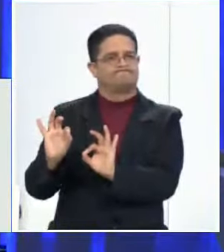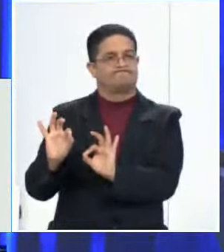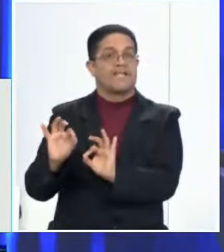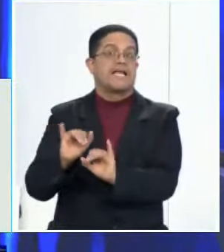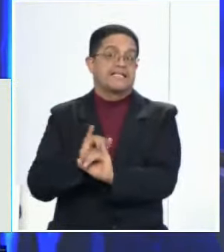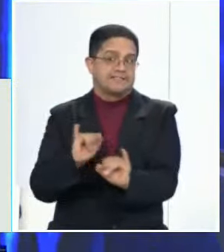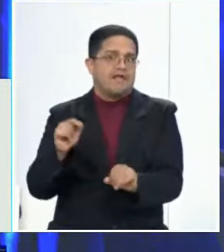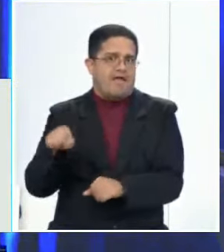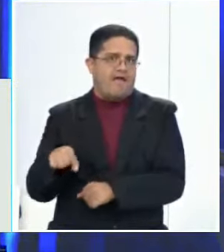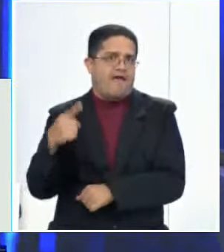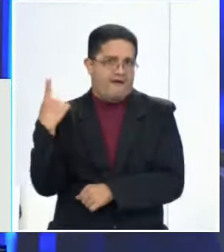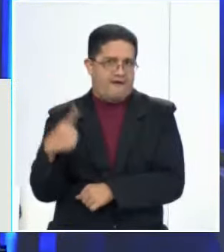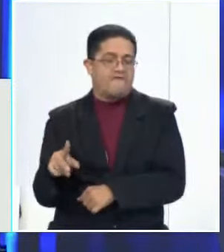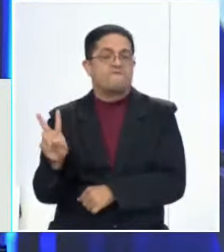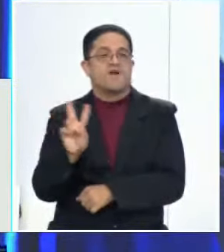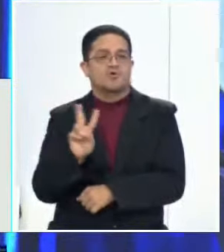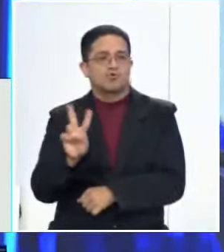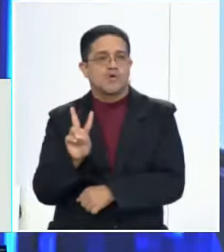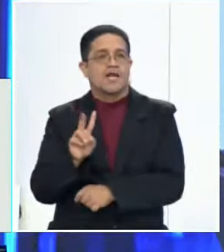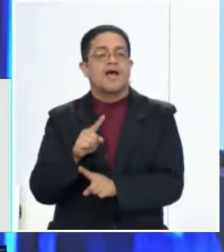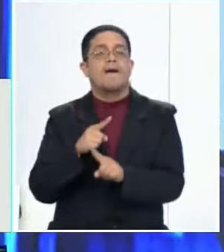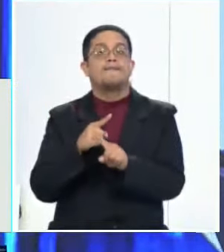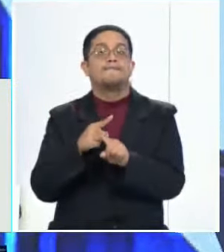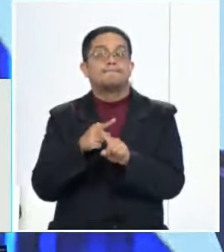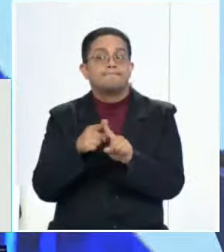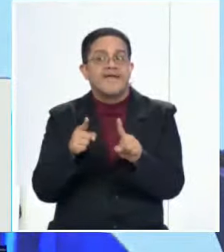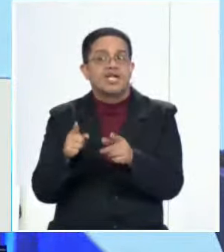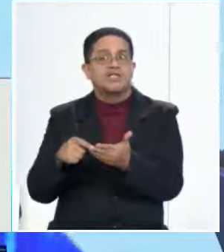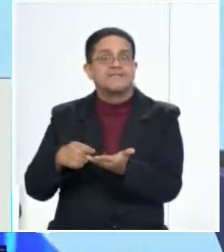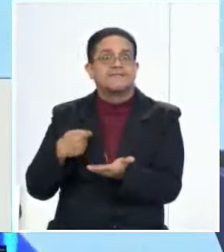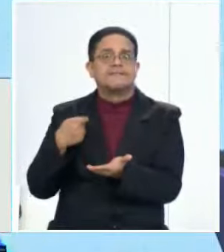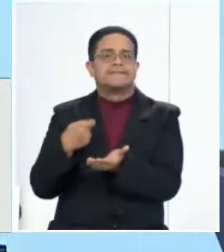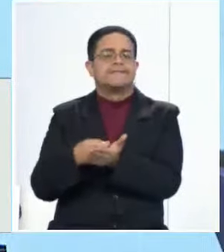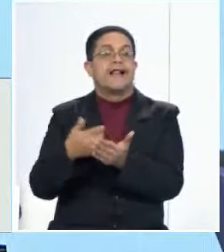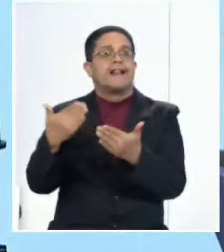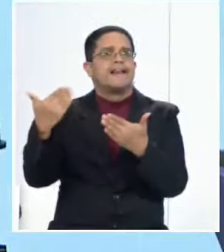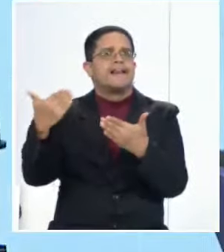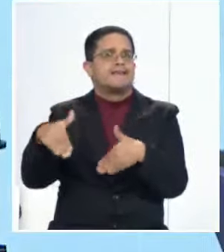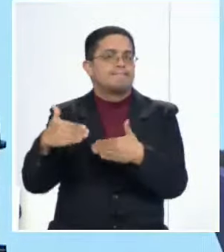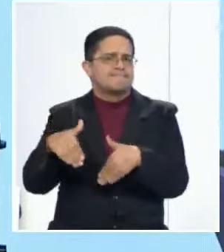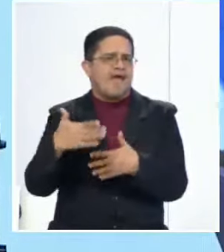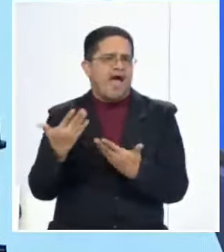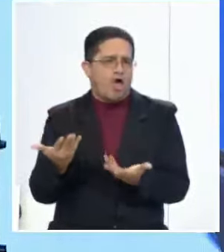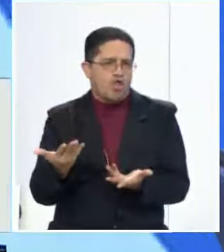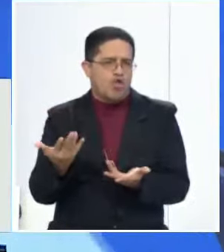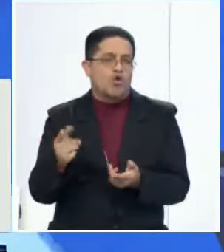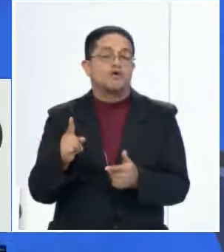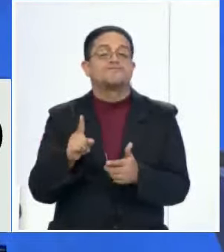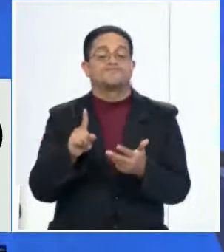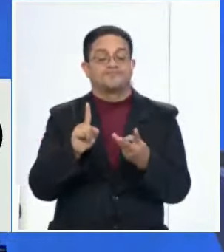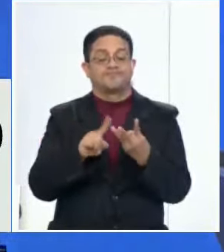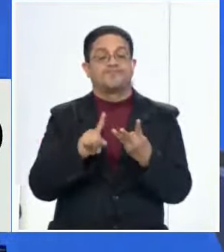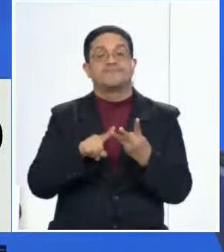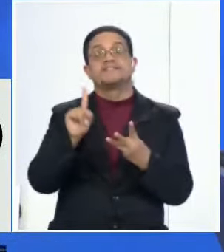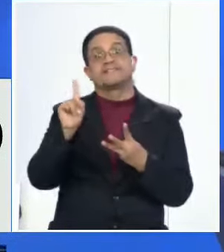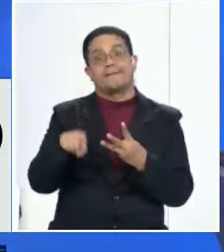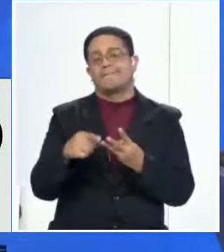disponibles en nuestro país, pero que el acceso a las mismas es un poco limitado por el tema costo y, por última opción, la